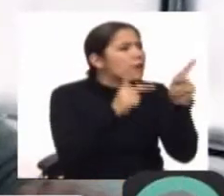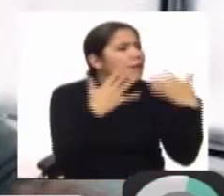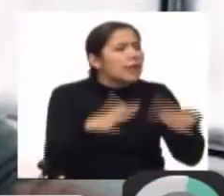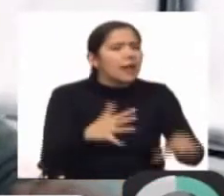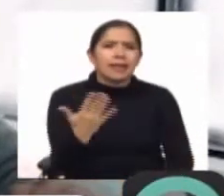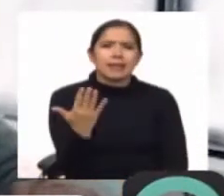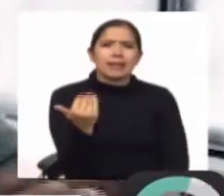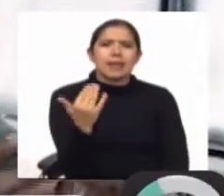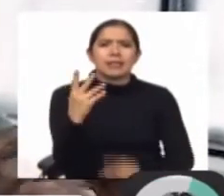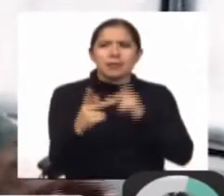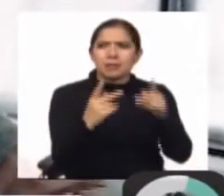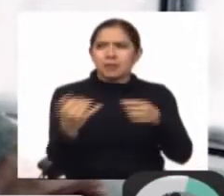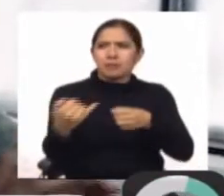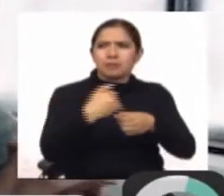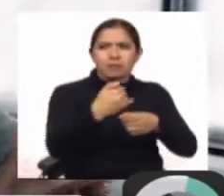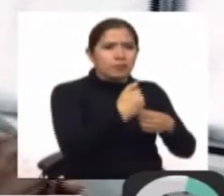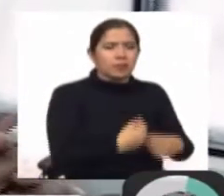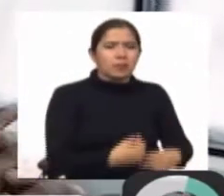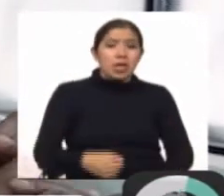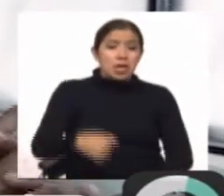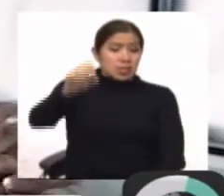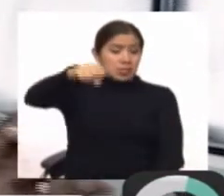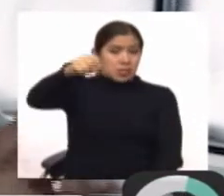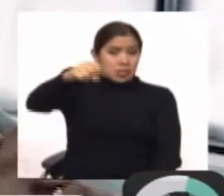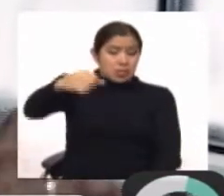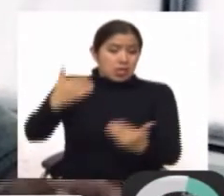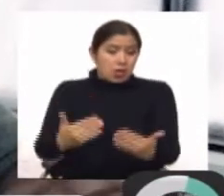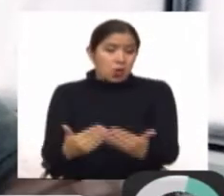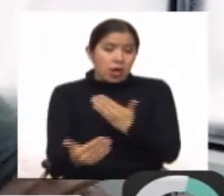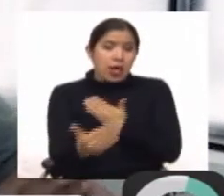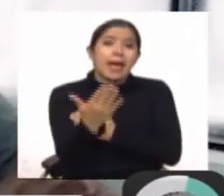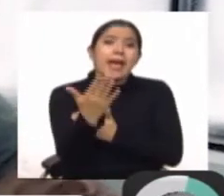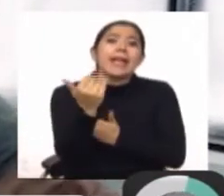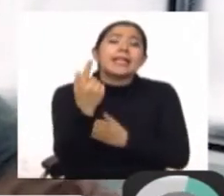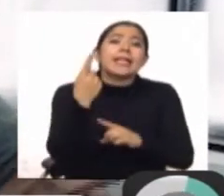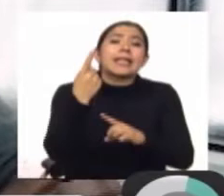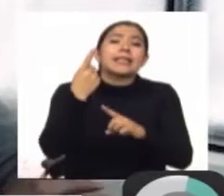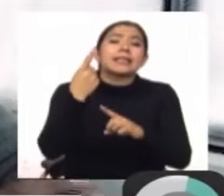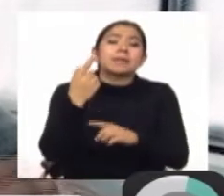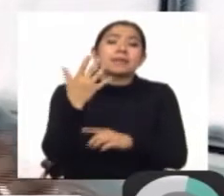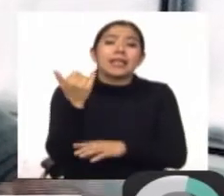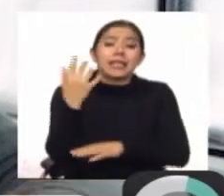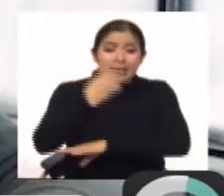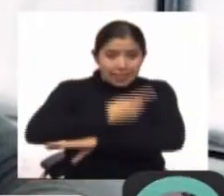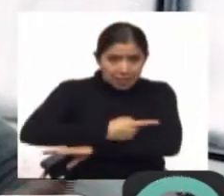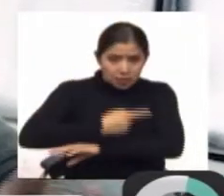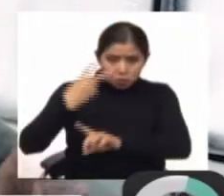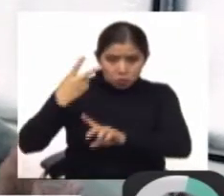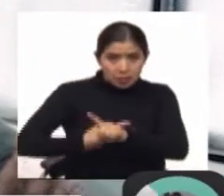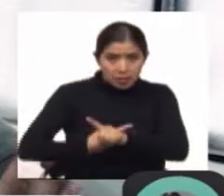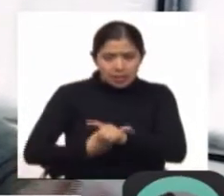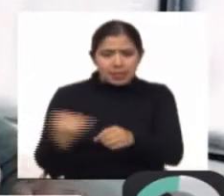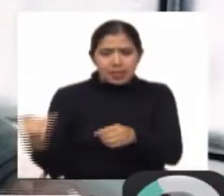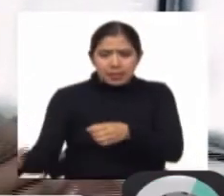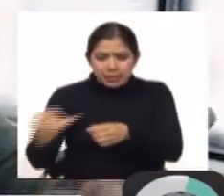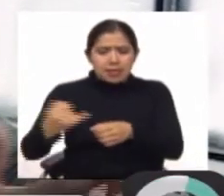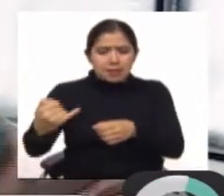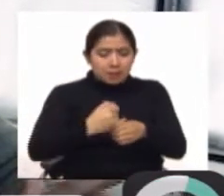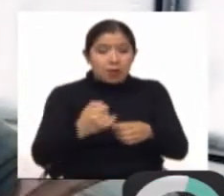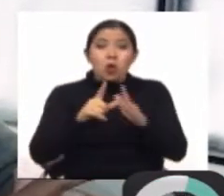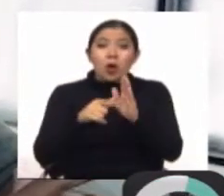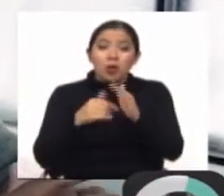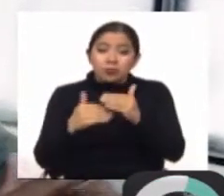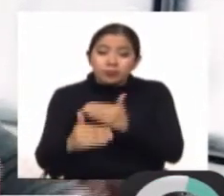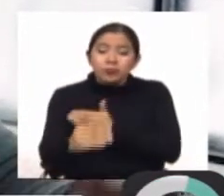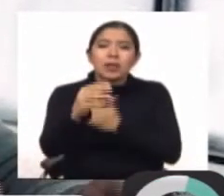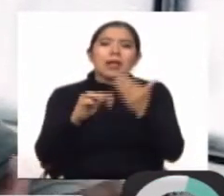dos primeros meses son los meses en donde se van a hacer las inscripciones de los beneficiarios. Se hace eso y a partir de marzo, bueno, hay que